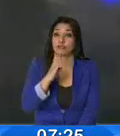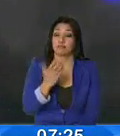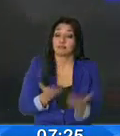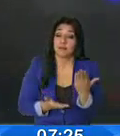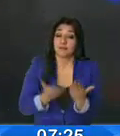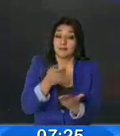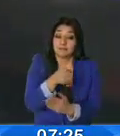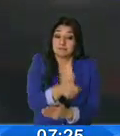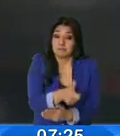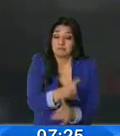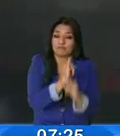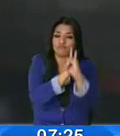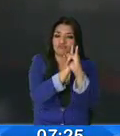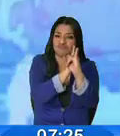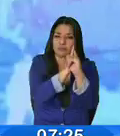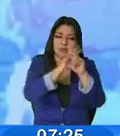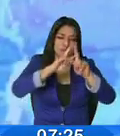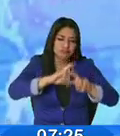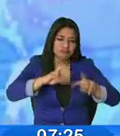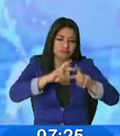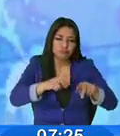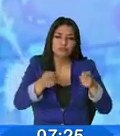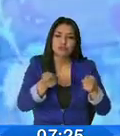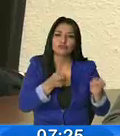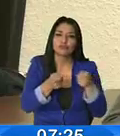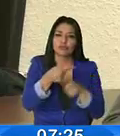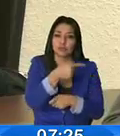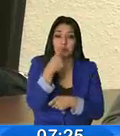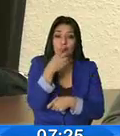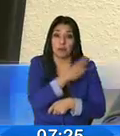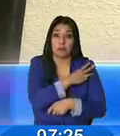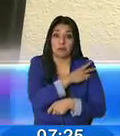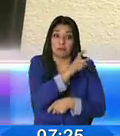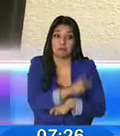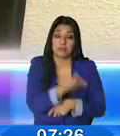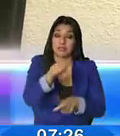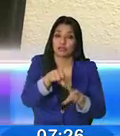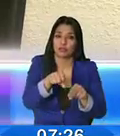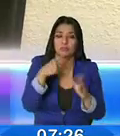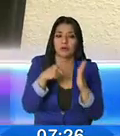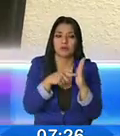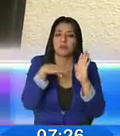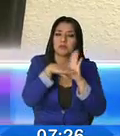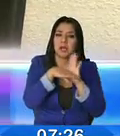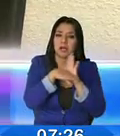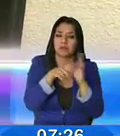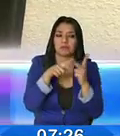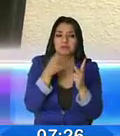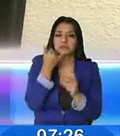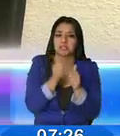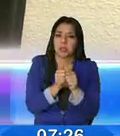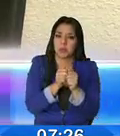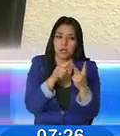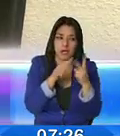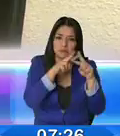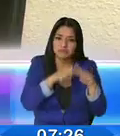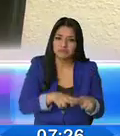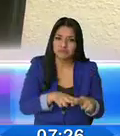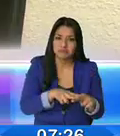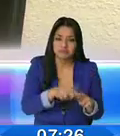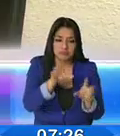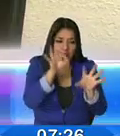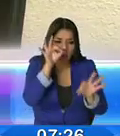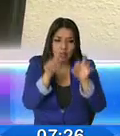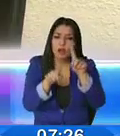parte de esta entidad gubernamental monitoreos al general Jorge Gabela. Monitoreos de cuentas corrientes, celulares, en donde constan